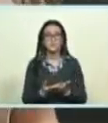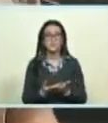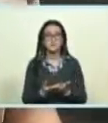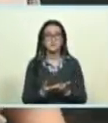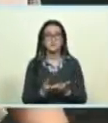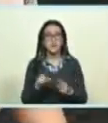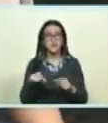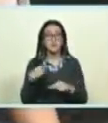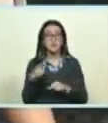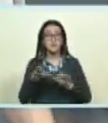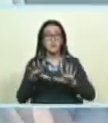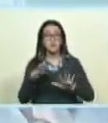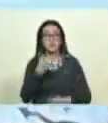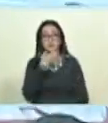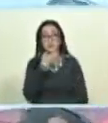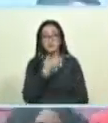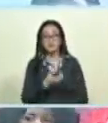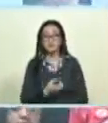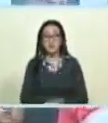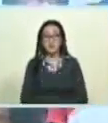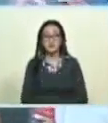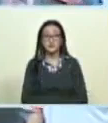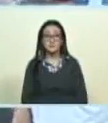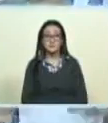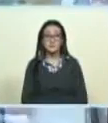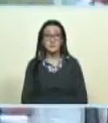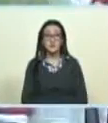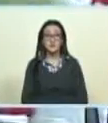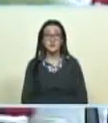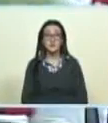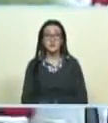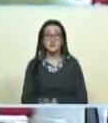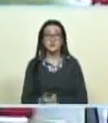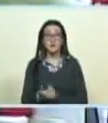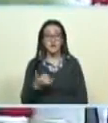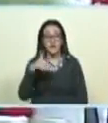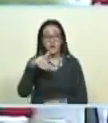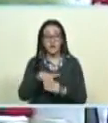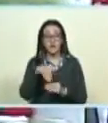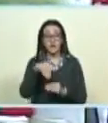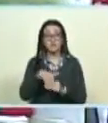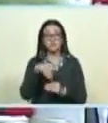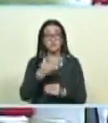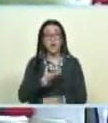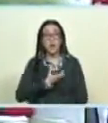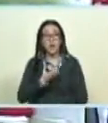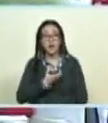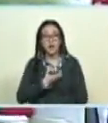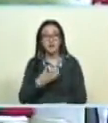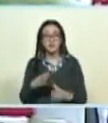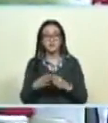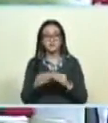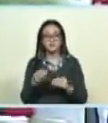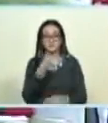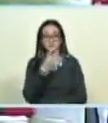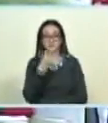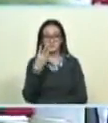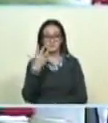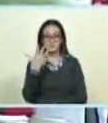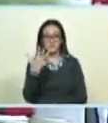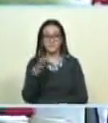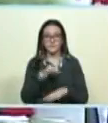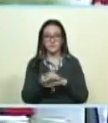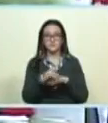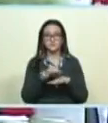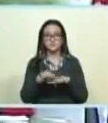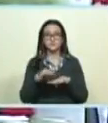El próximo 10 de diciembre tenemos las elecciones alcaldes y alcaldesas en los